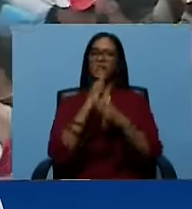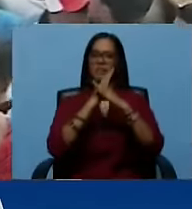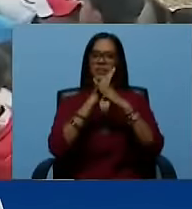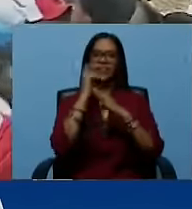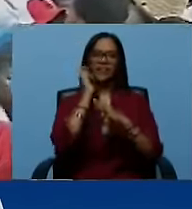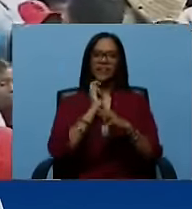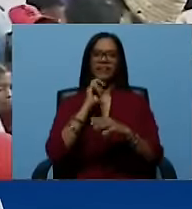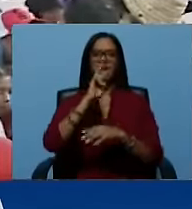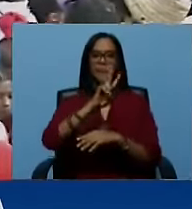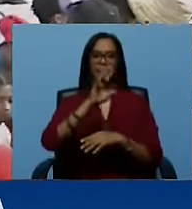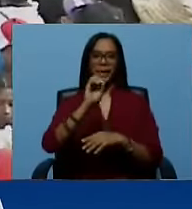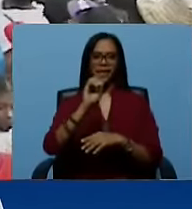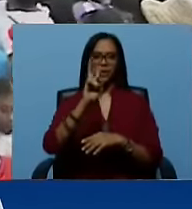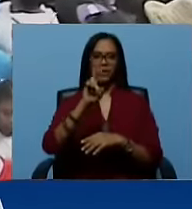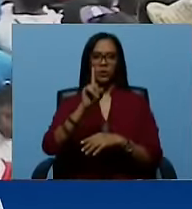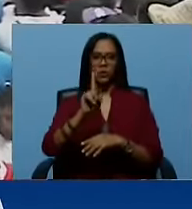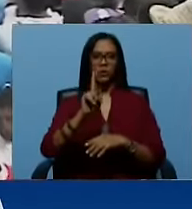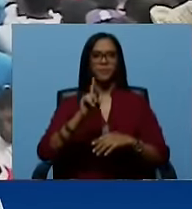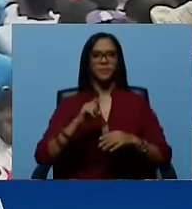sería 2021.